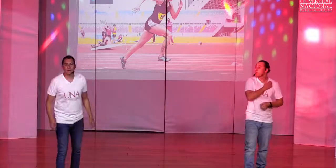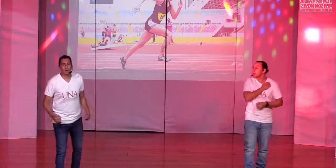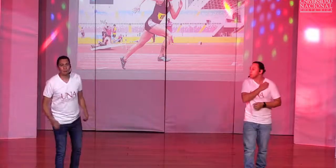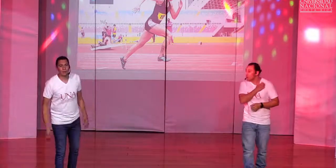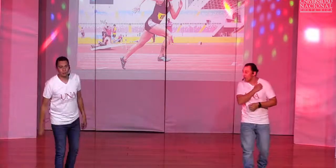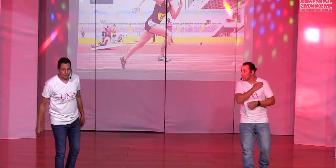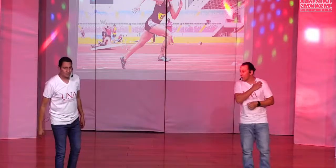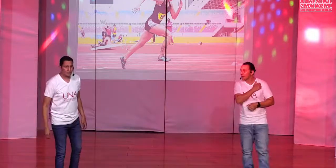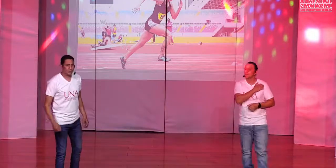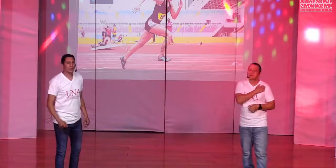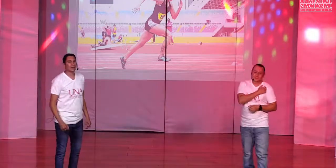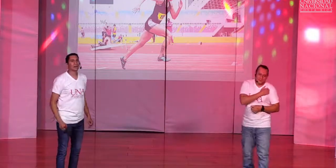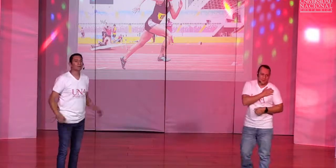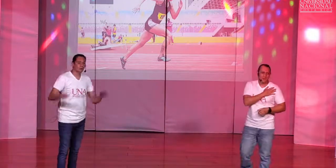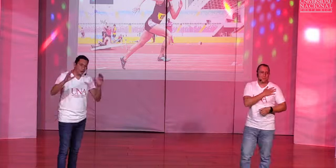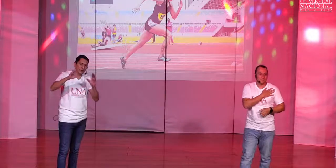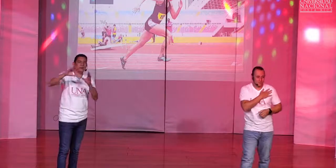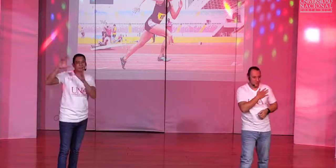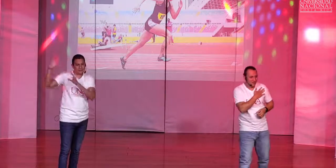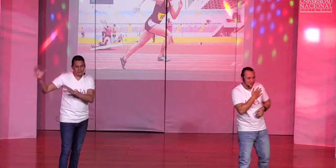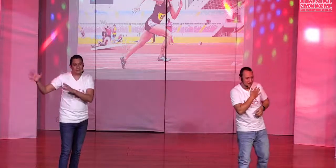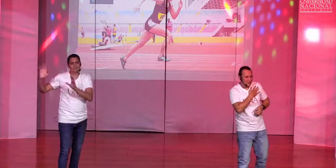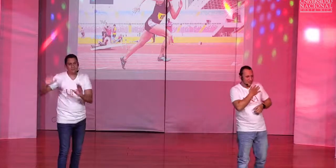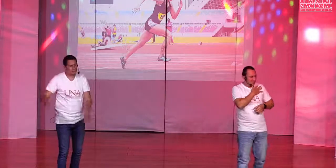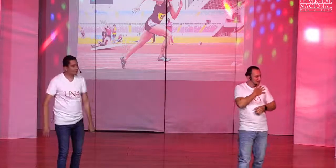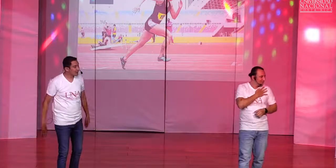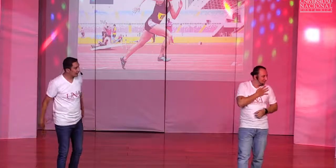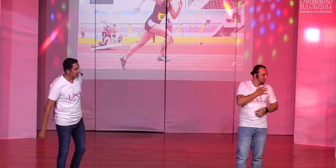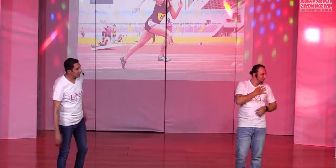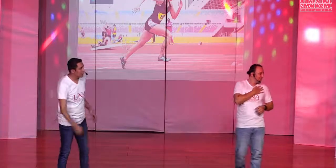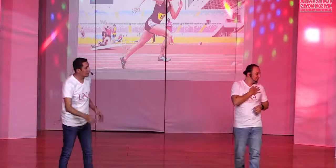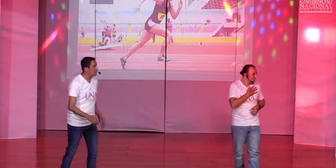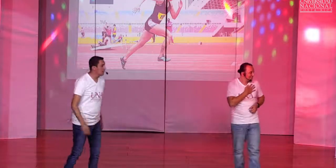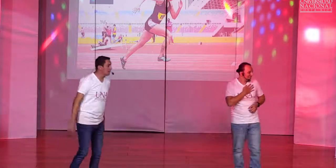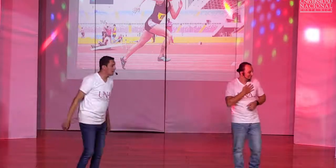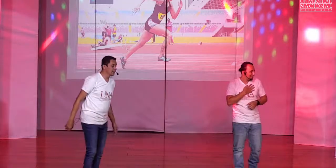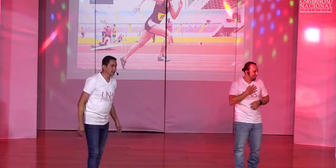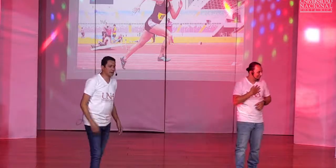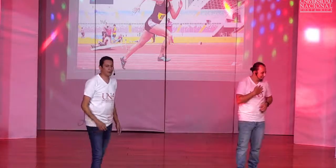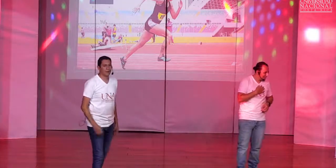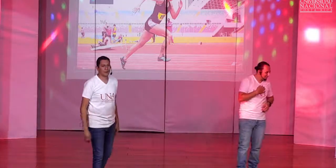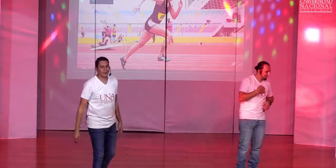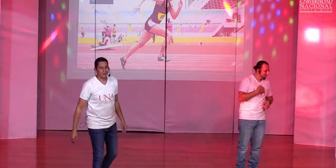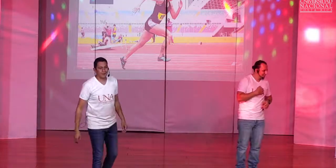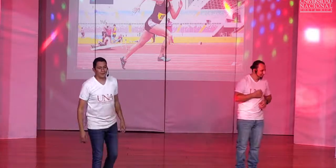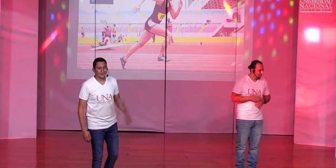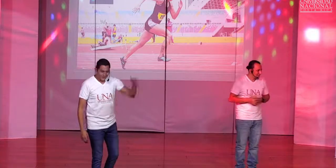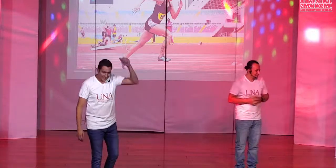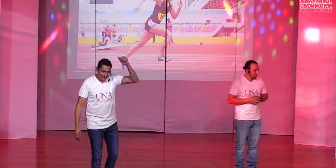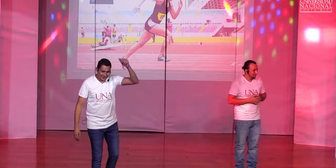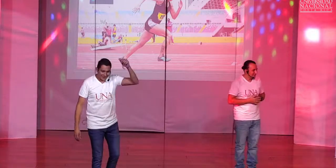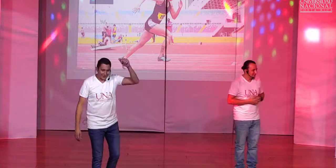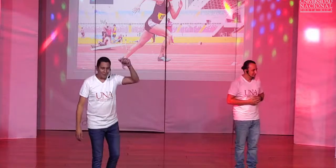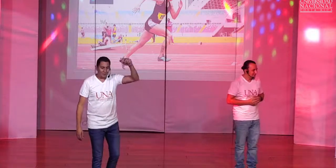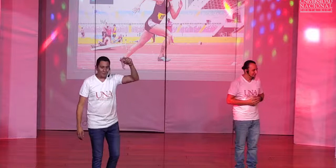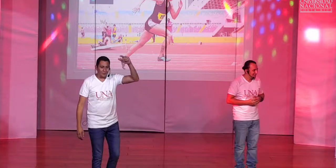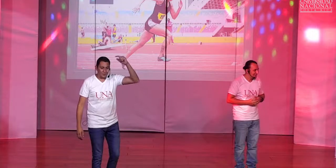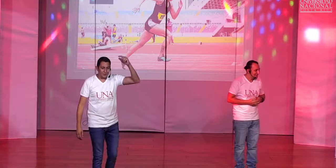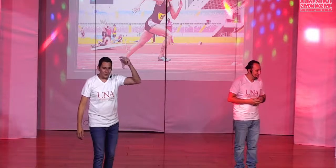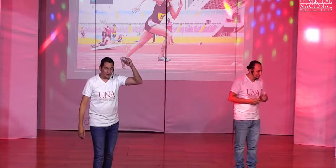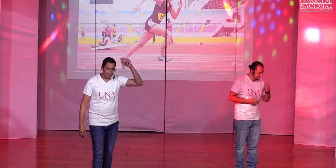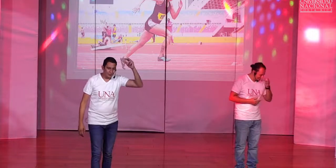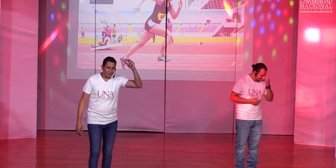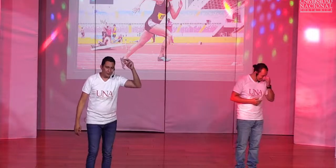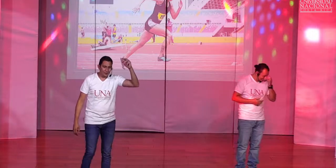Ya le soplamos una, no. ¿Verdad? La Feuna es... Nelly. Ajá. Salas dice, bienestar estudiantil y orientación y psicología,